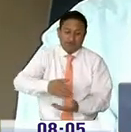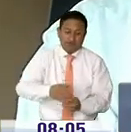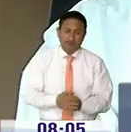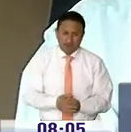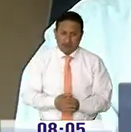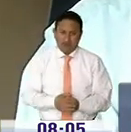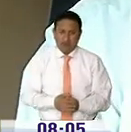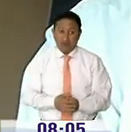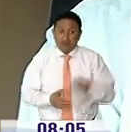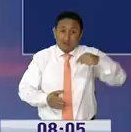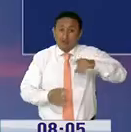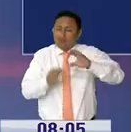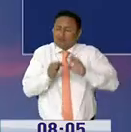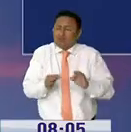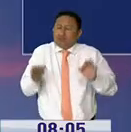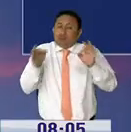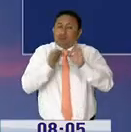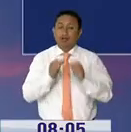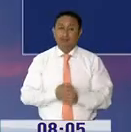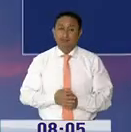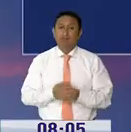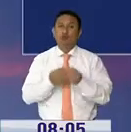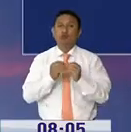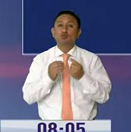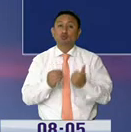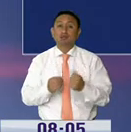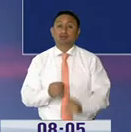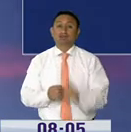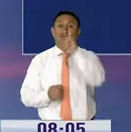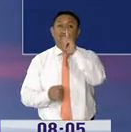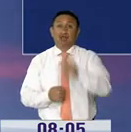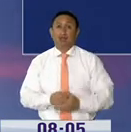perecibles, eso es lo fundamental. El número telefónico